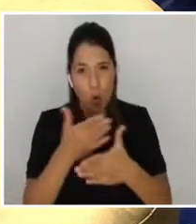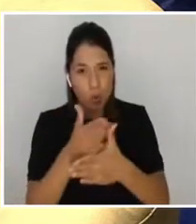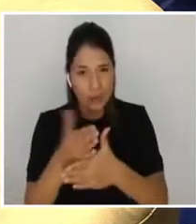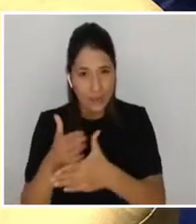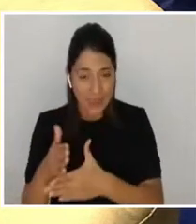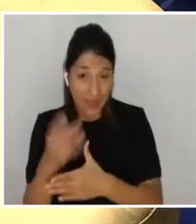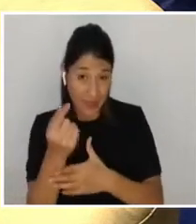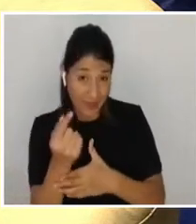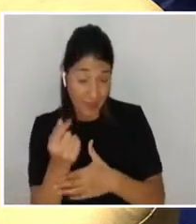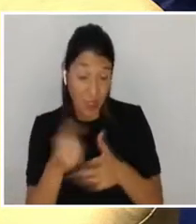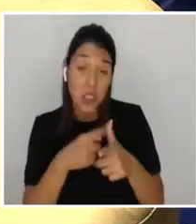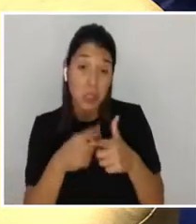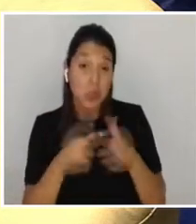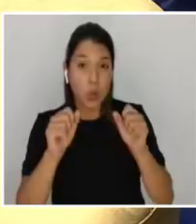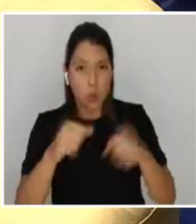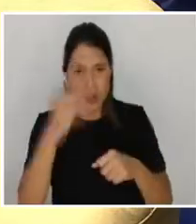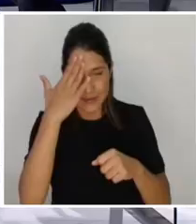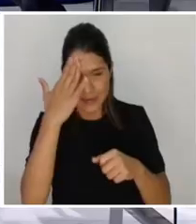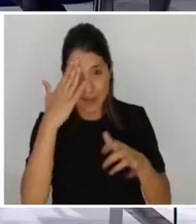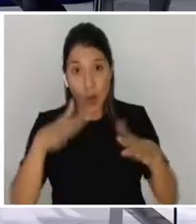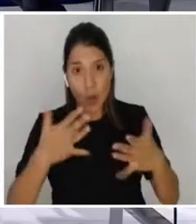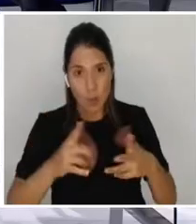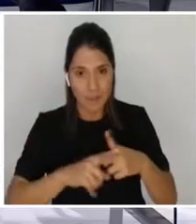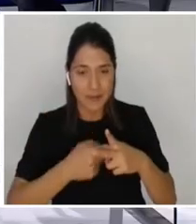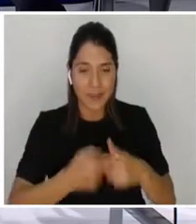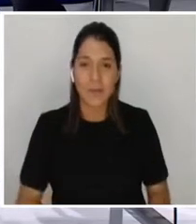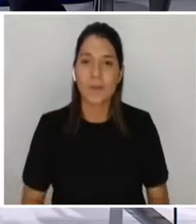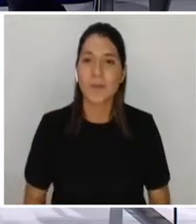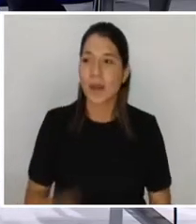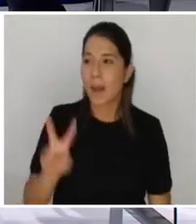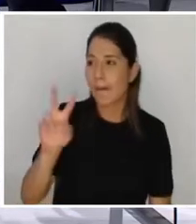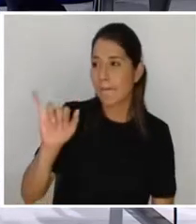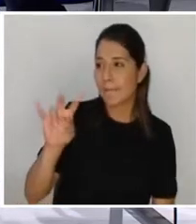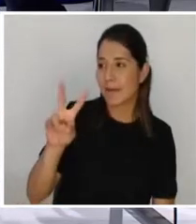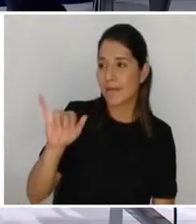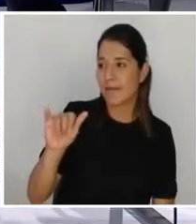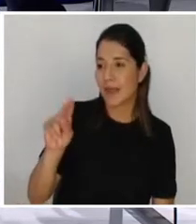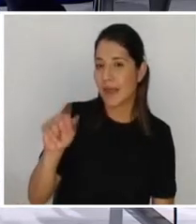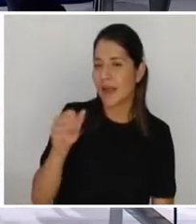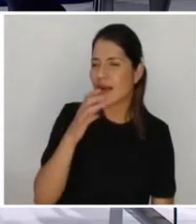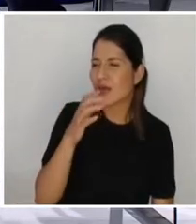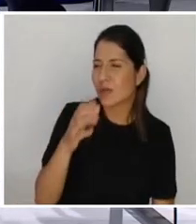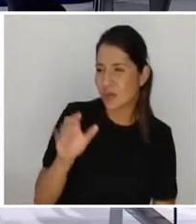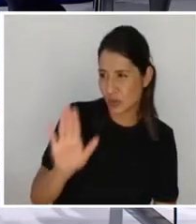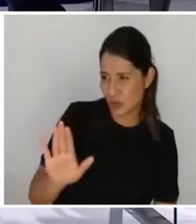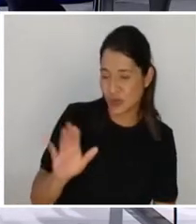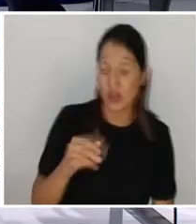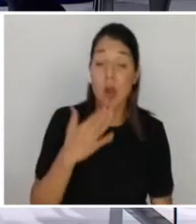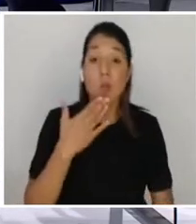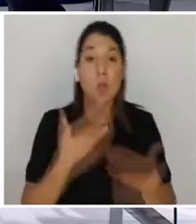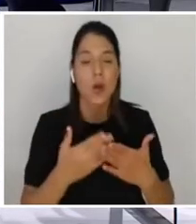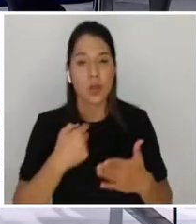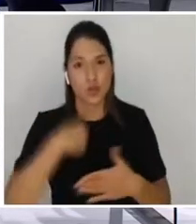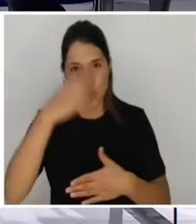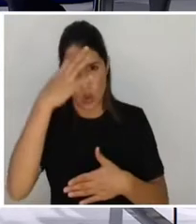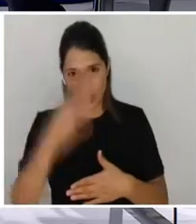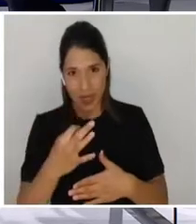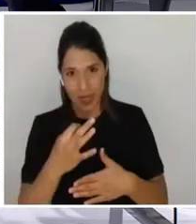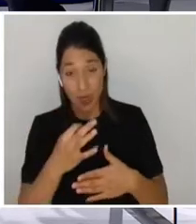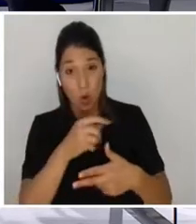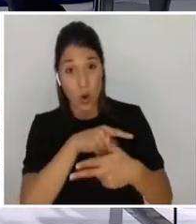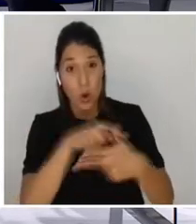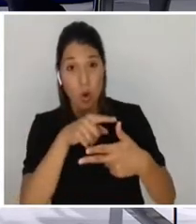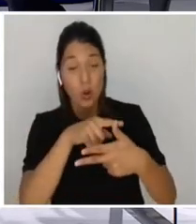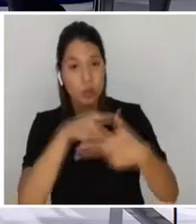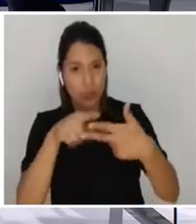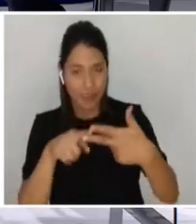saber cómo empezar. Viviana, tu recomendación. Ok, yo creo que estos tres pasos deberían ser, primero,